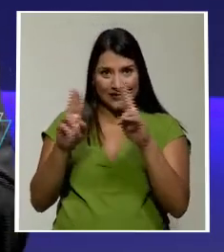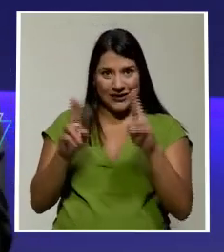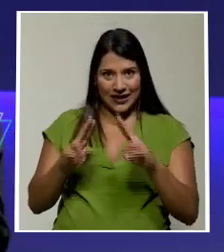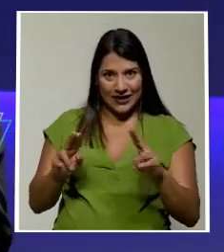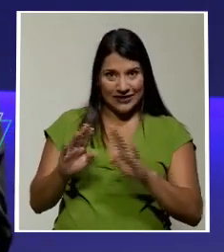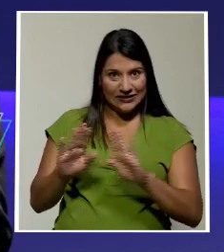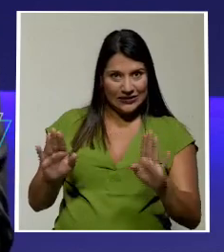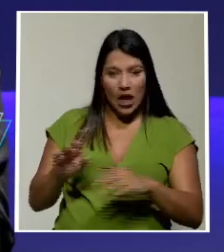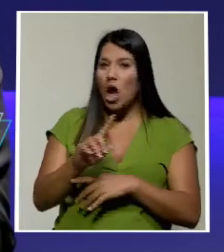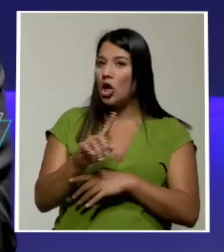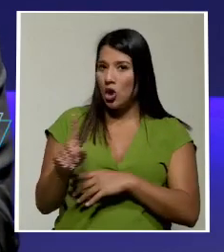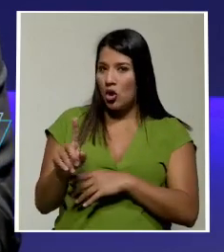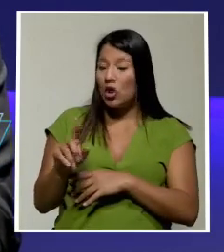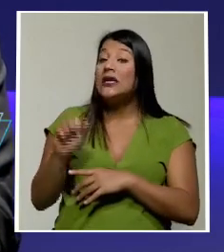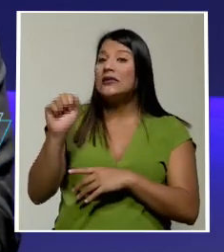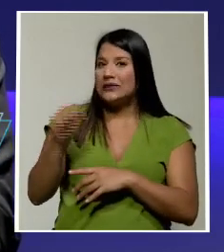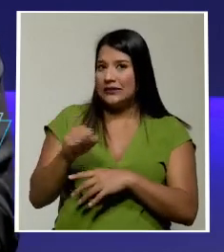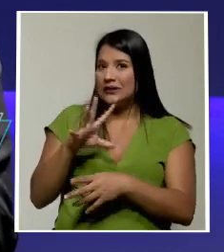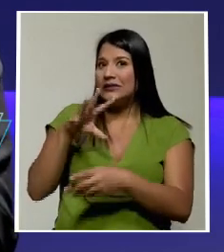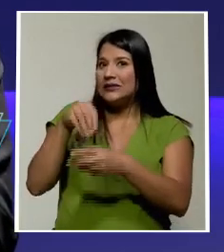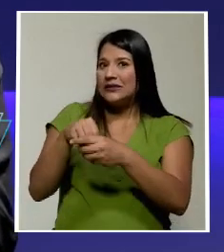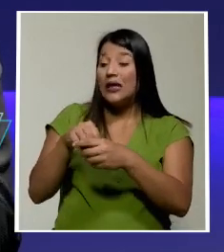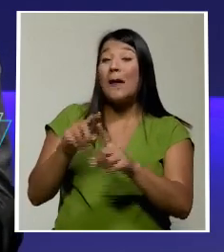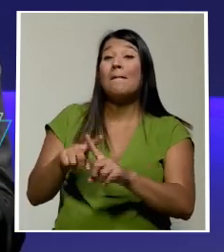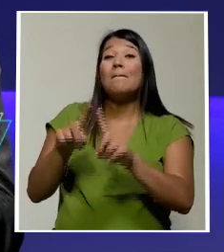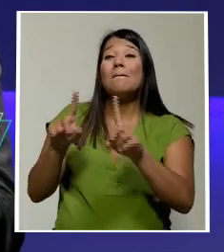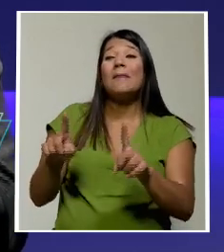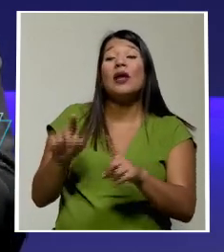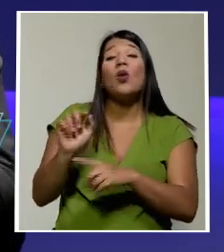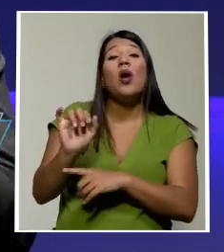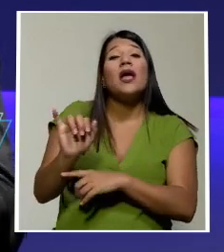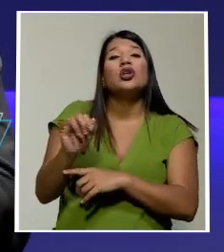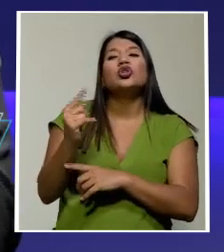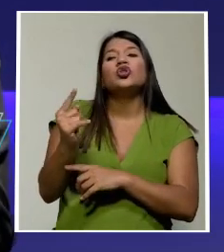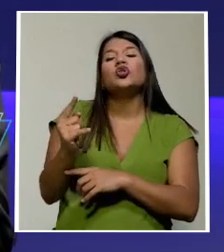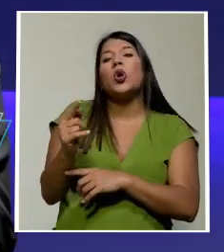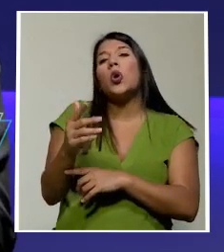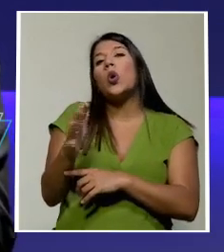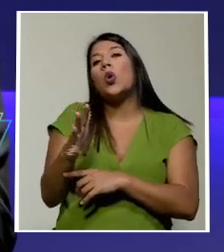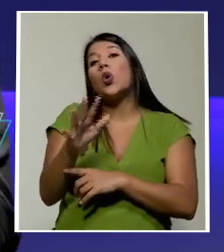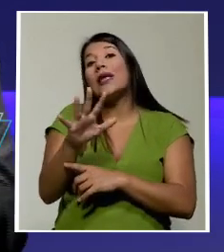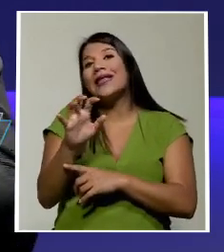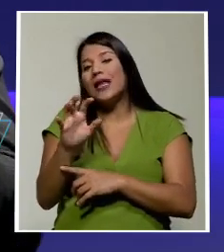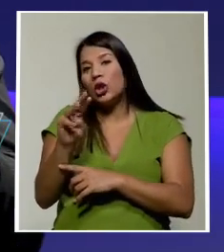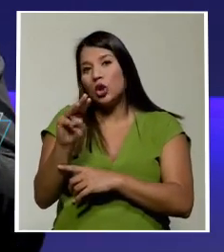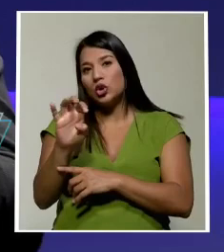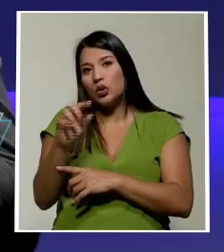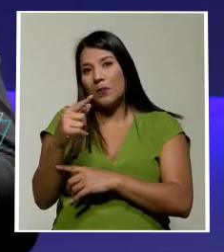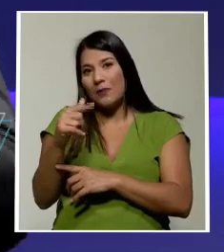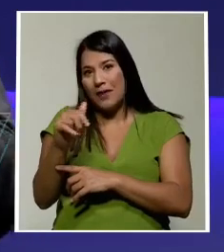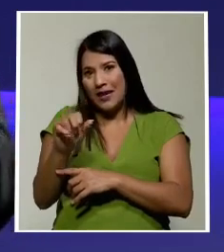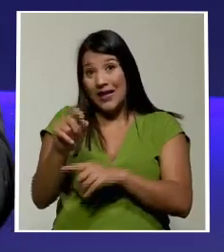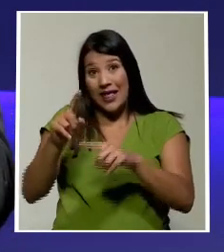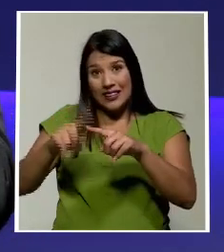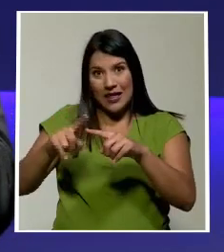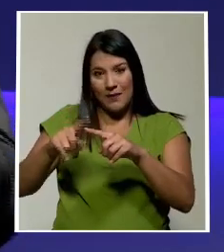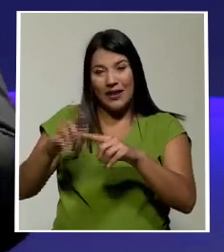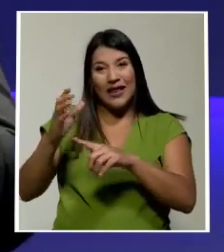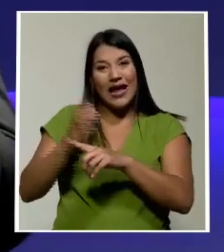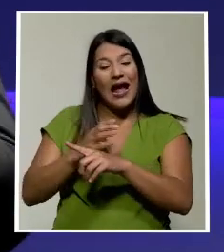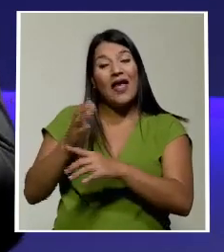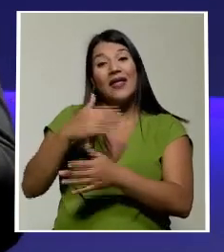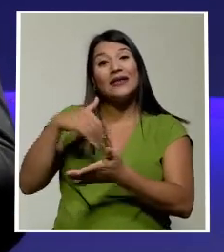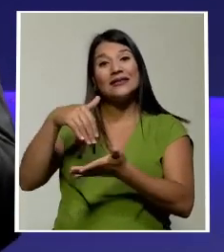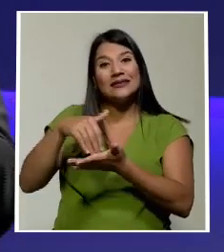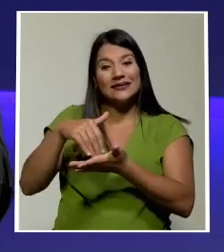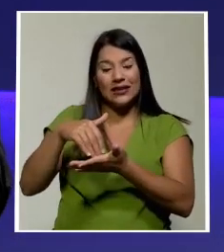es solo un aspecto que además va a ir hasta 500 megas, dependiendo del tamaño del centro educativo, pero además los centros